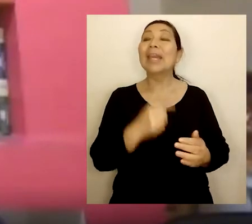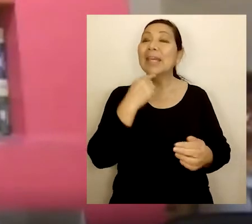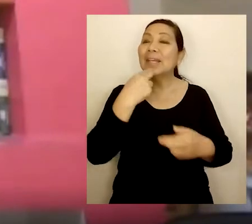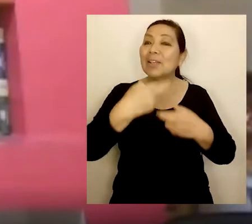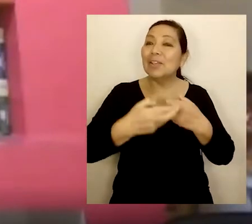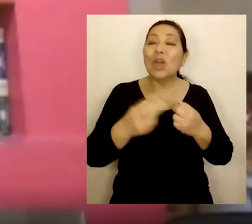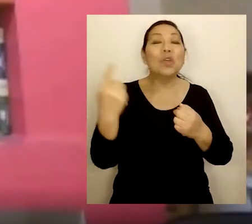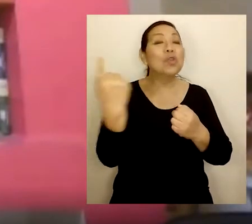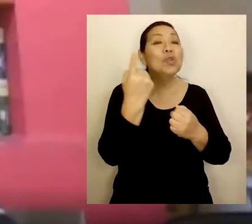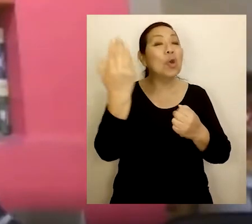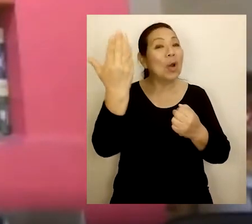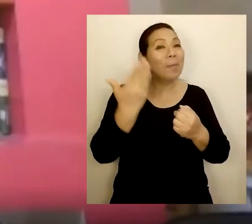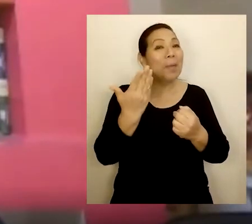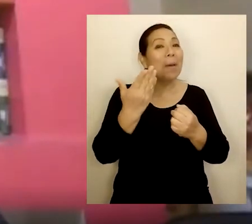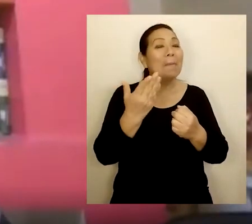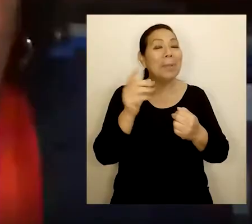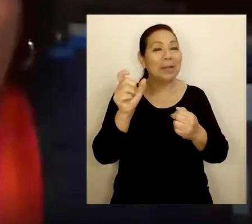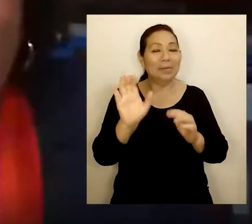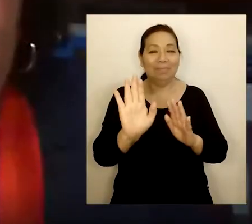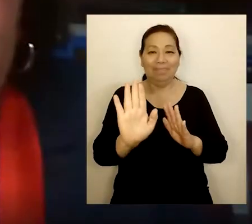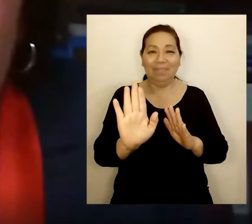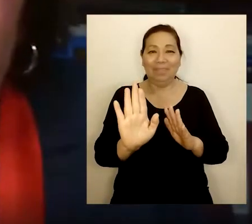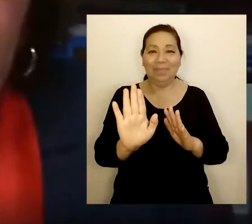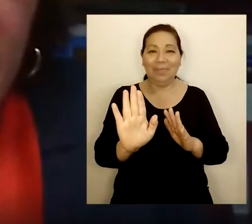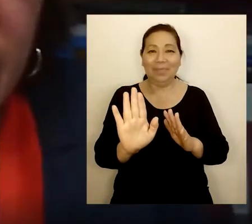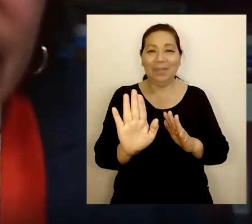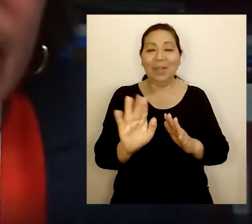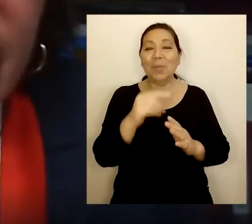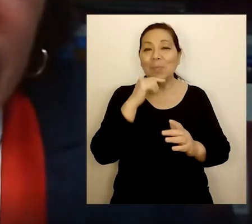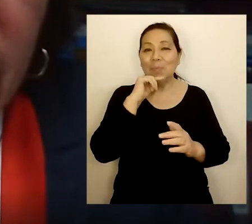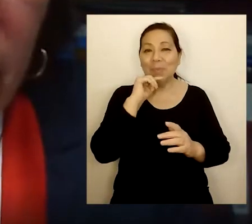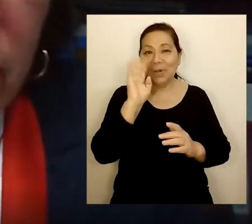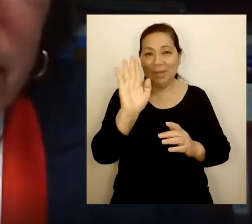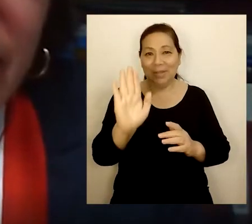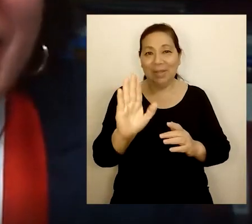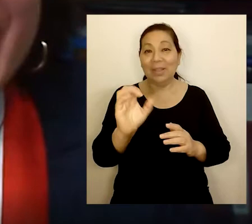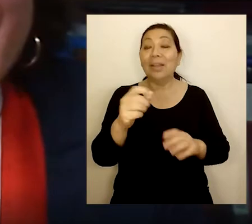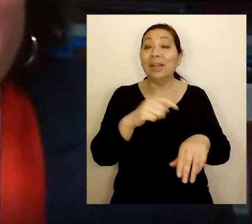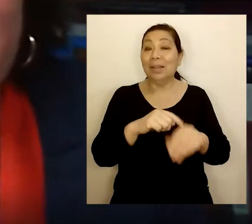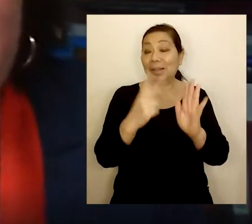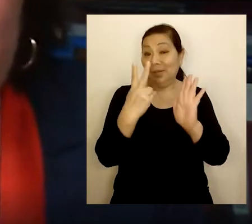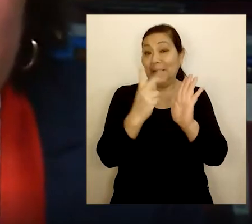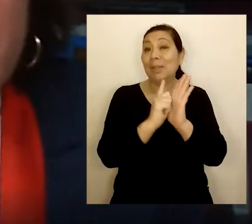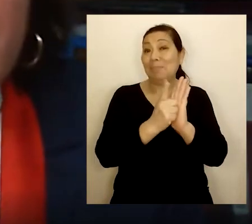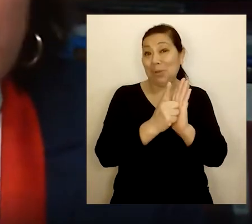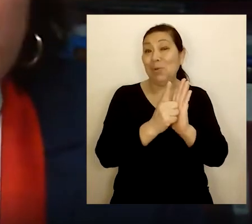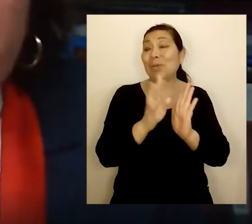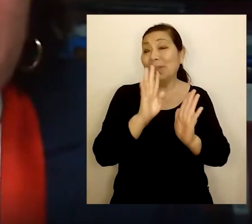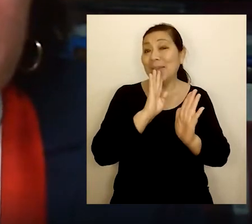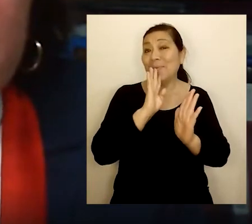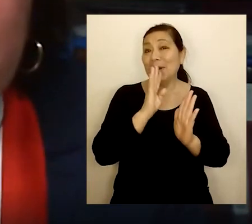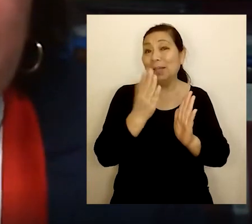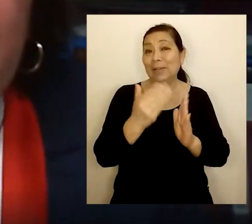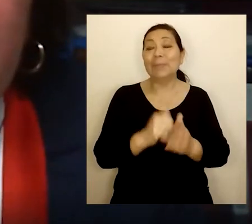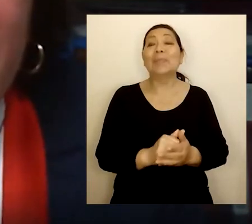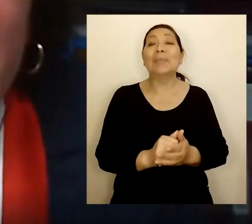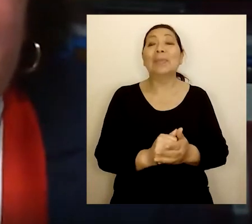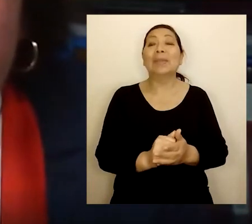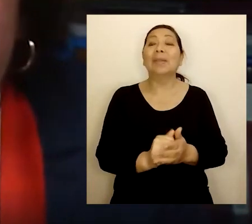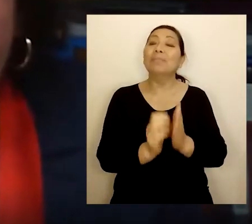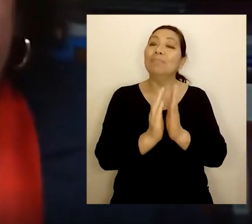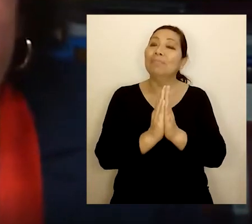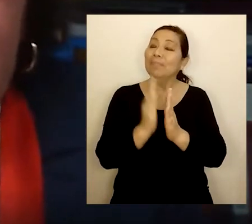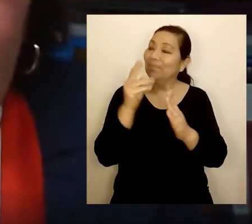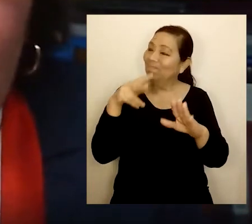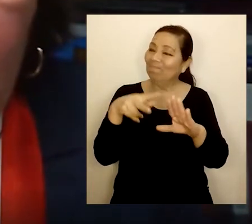sería solo respecto de mi patrocinado. Abogada Carrión, ya van 7 minutos que ha consumido en su informe, le pido